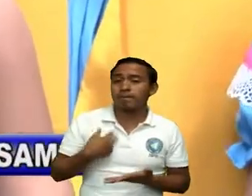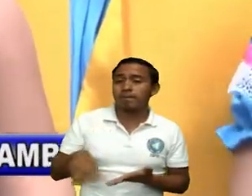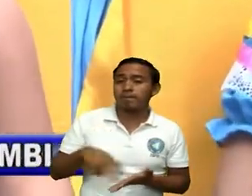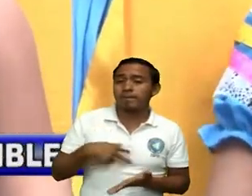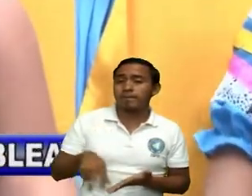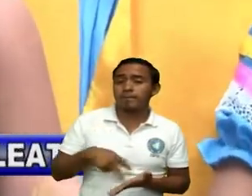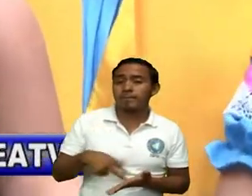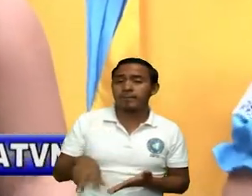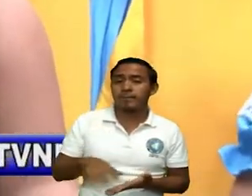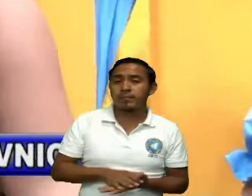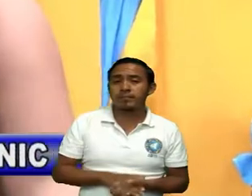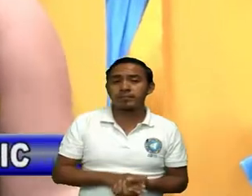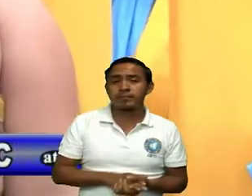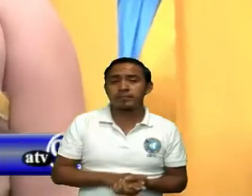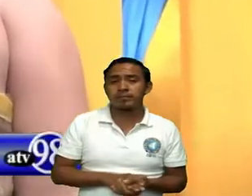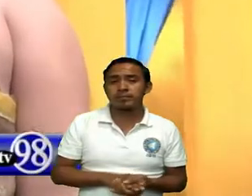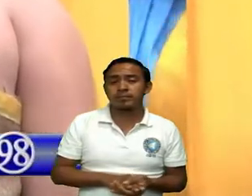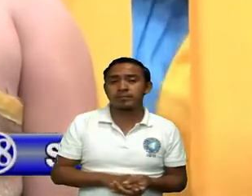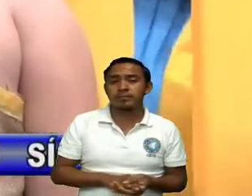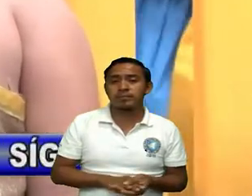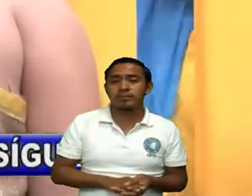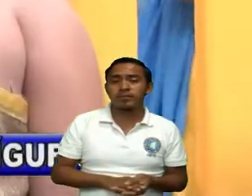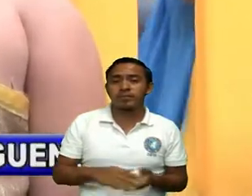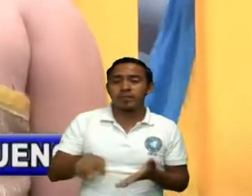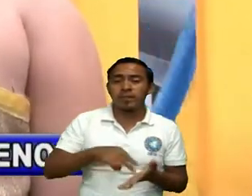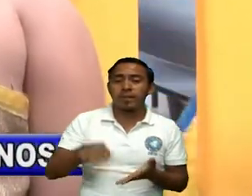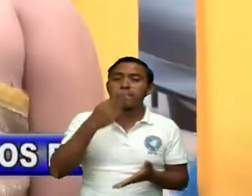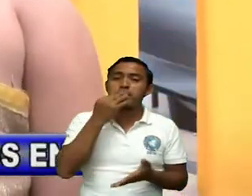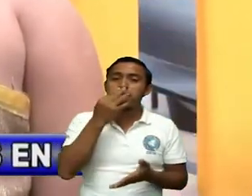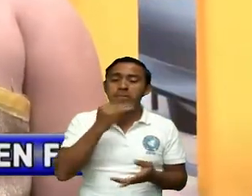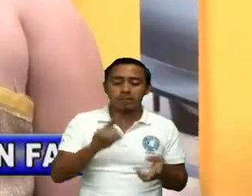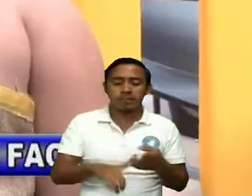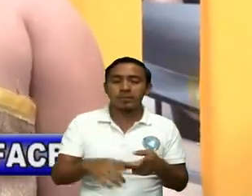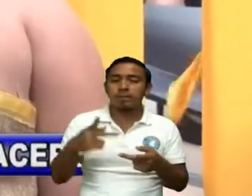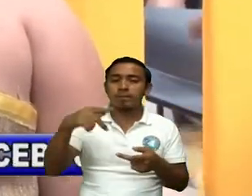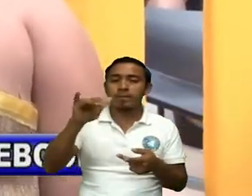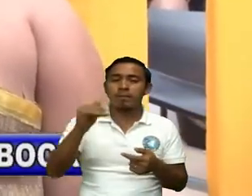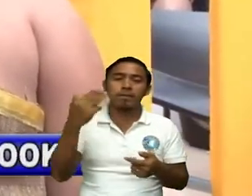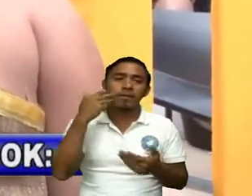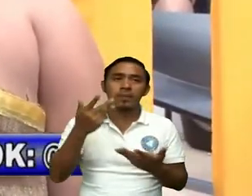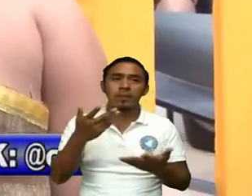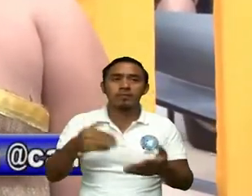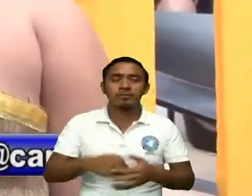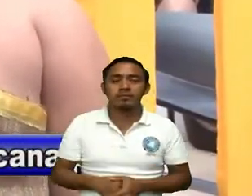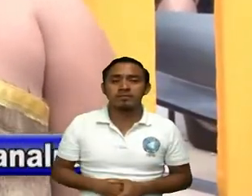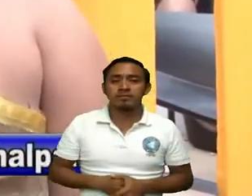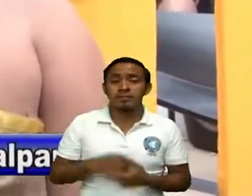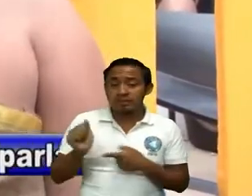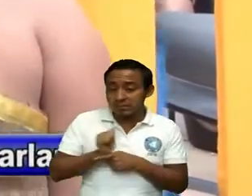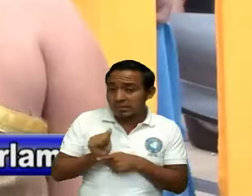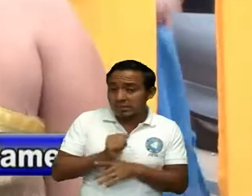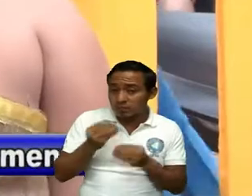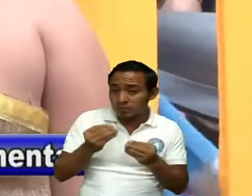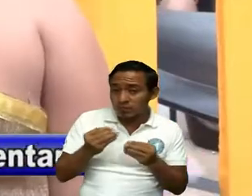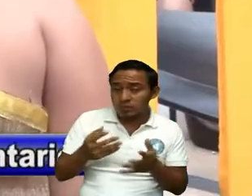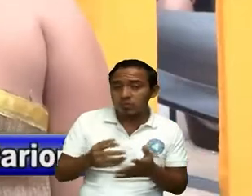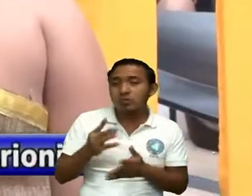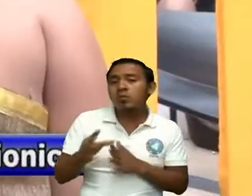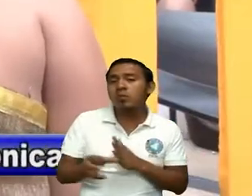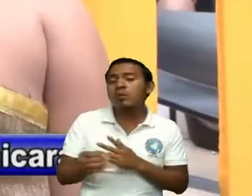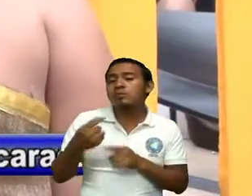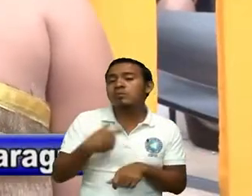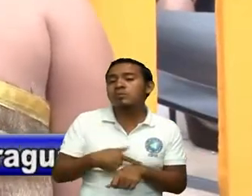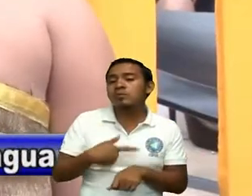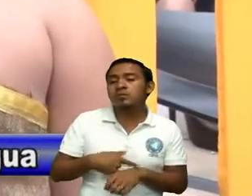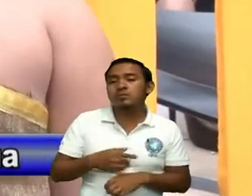Bailamos la zamiquita y palo armayo. ¿Practicaste mucho para este festival? ¿Cuánto tiempo? ¿A qué hora?